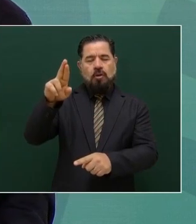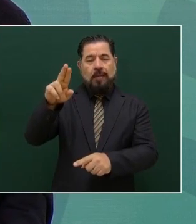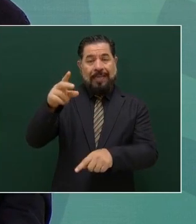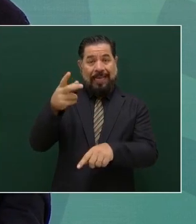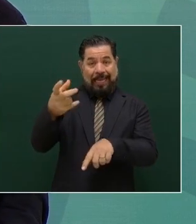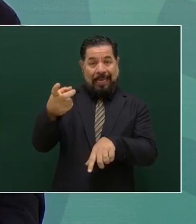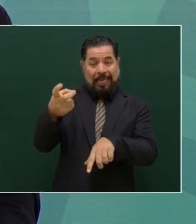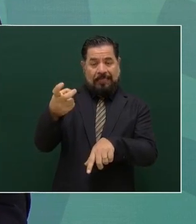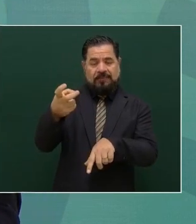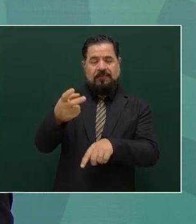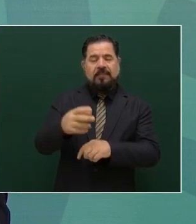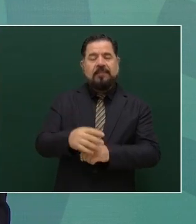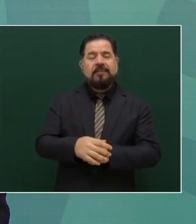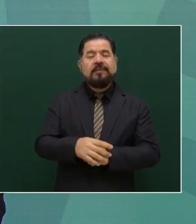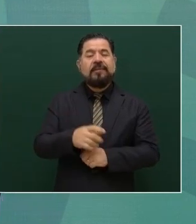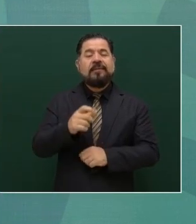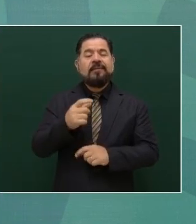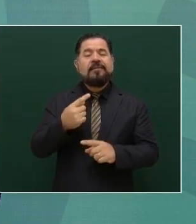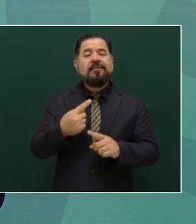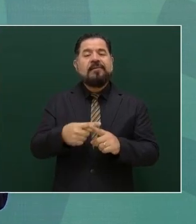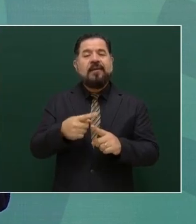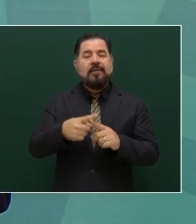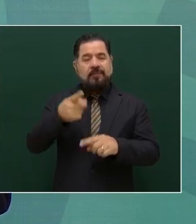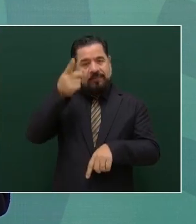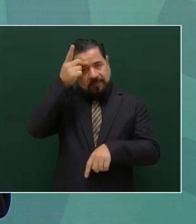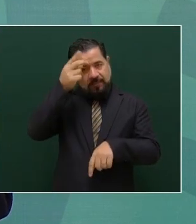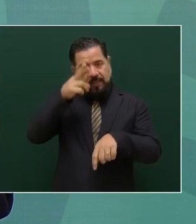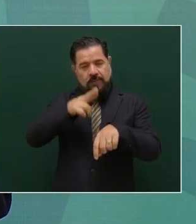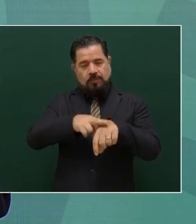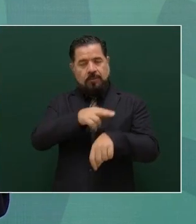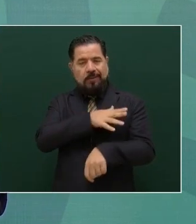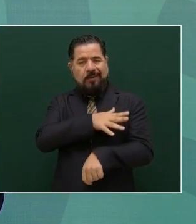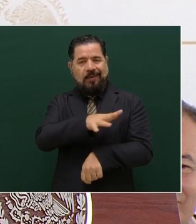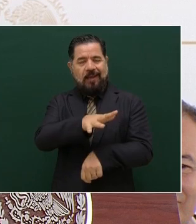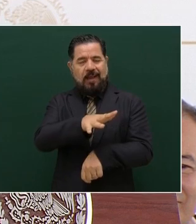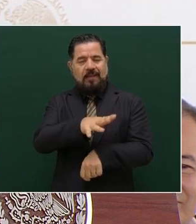director general de la